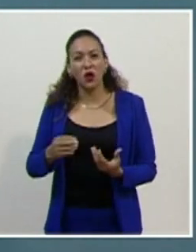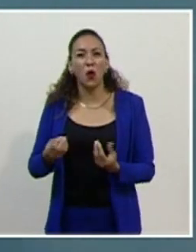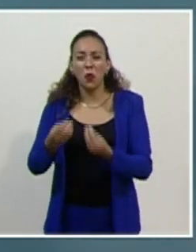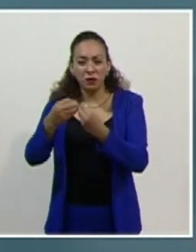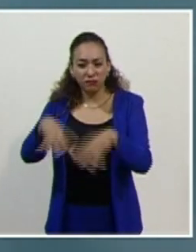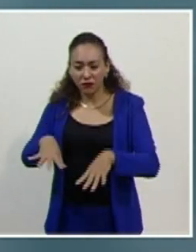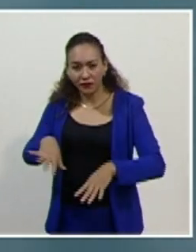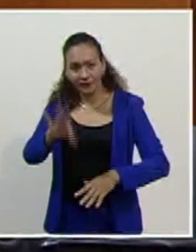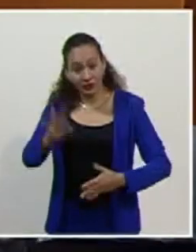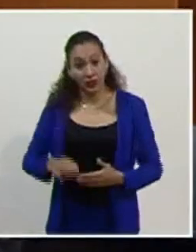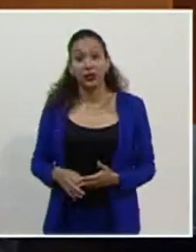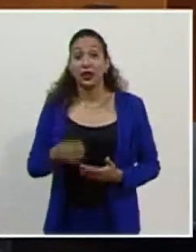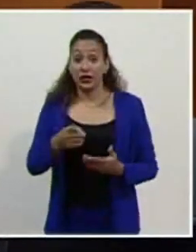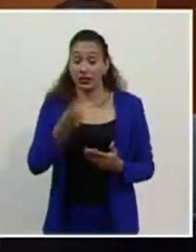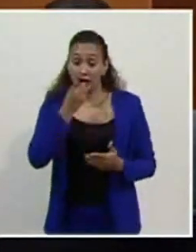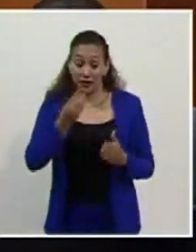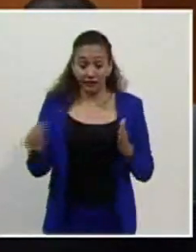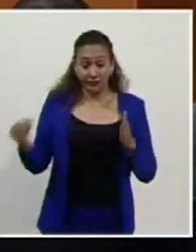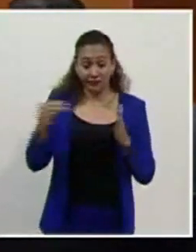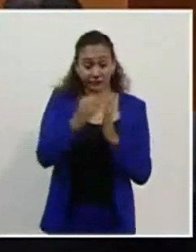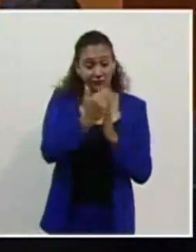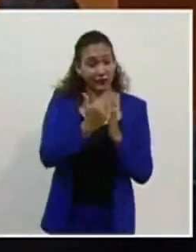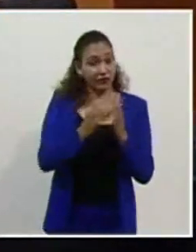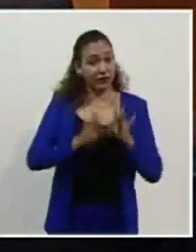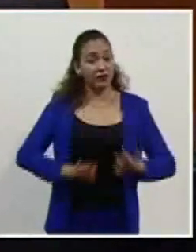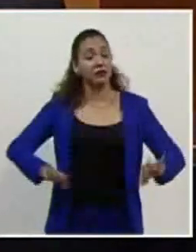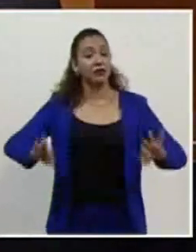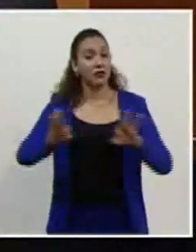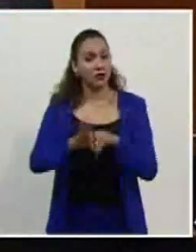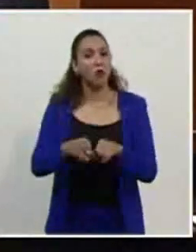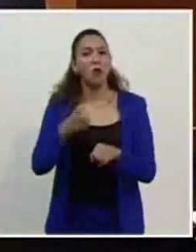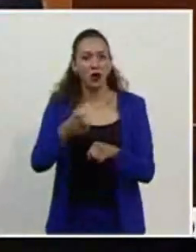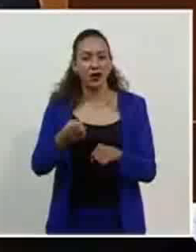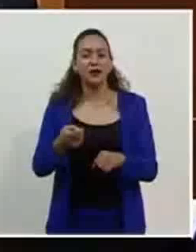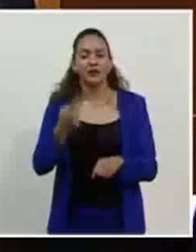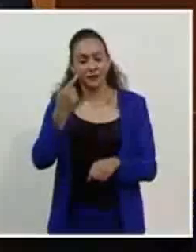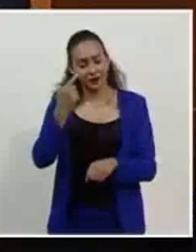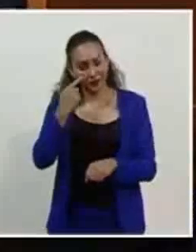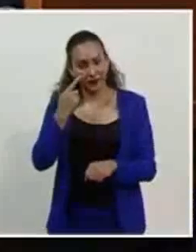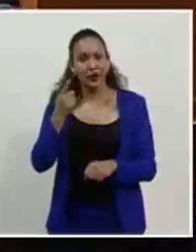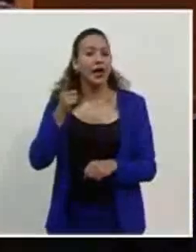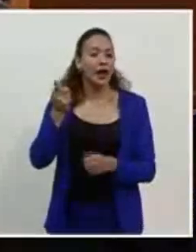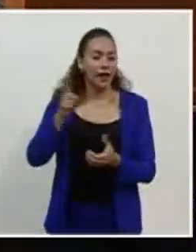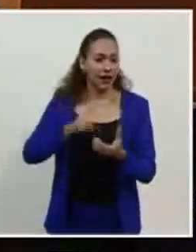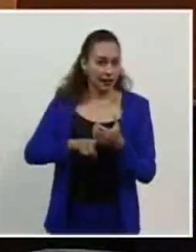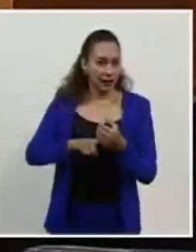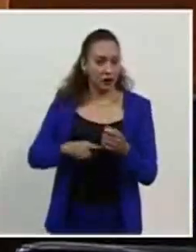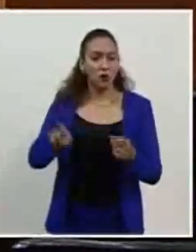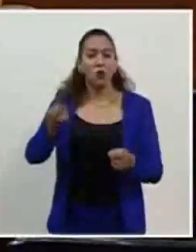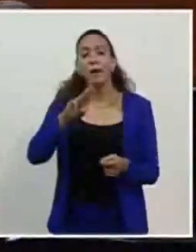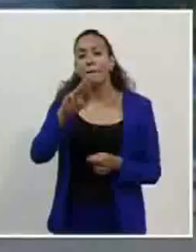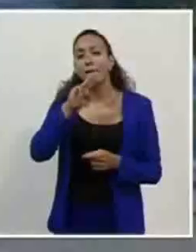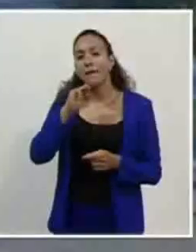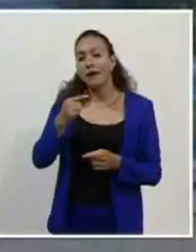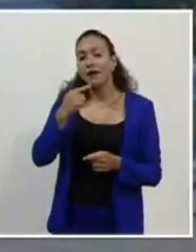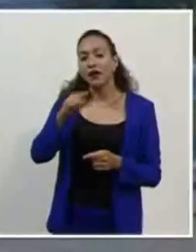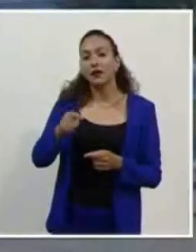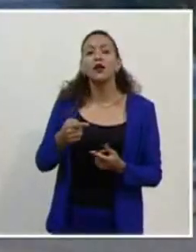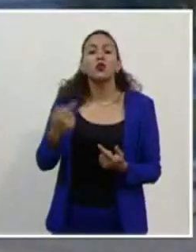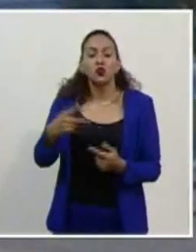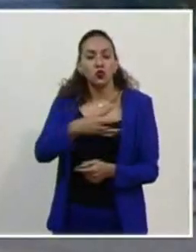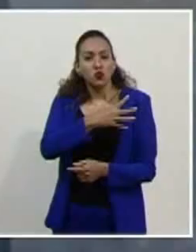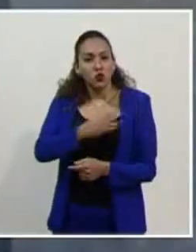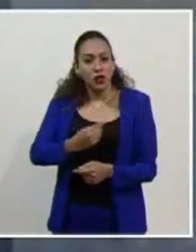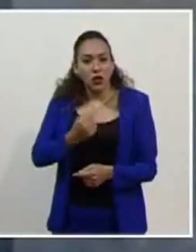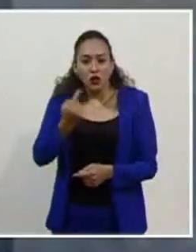Este criterio lo fijó la primera sala al resolver precisamente un amparo que fue promovido por la madre de un joven que era menor de edad,